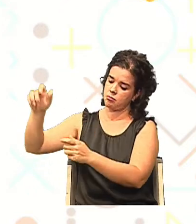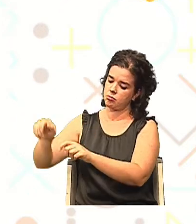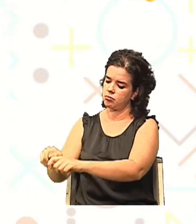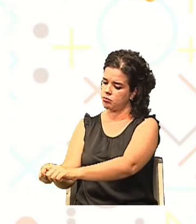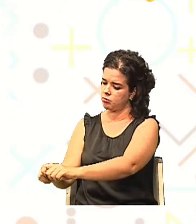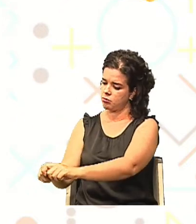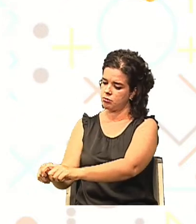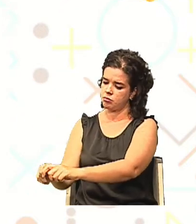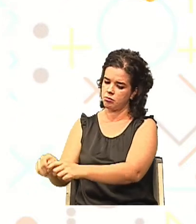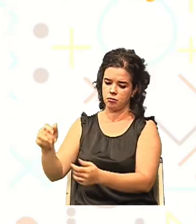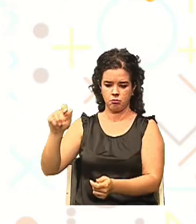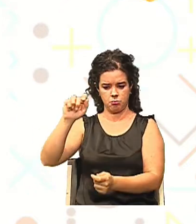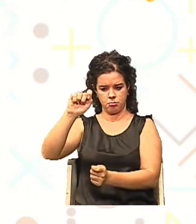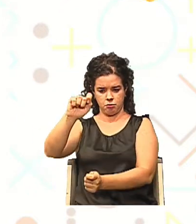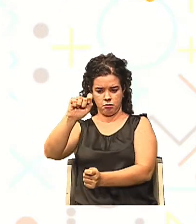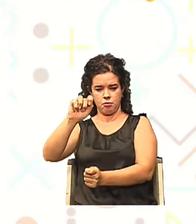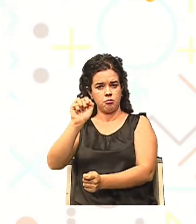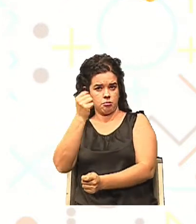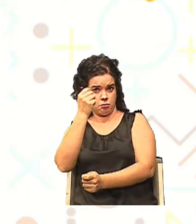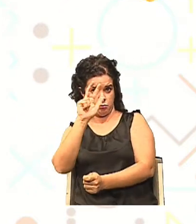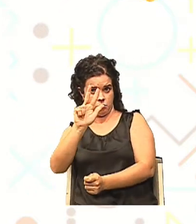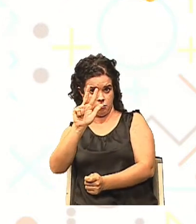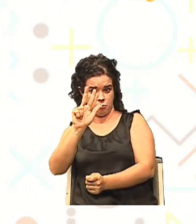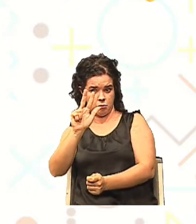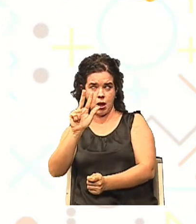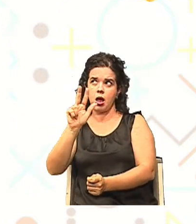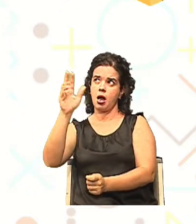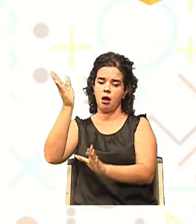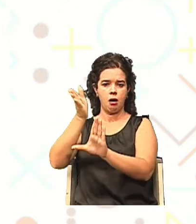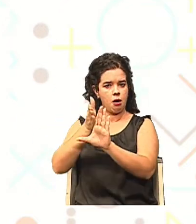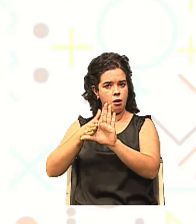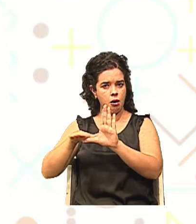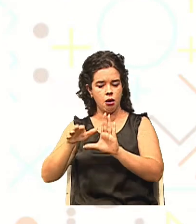12, el resultado fue 25.